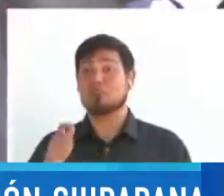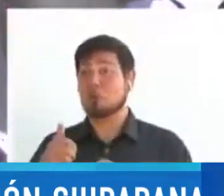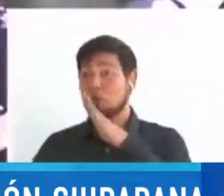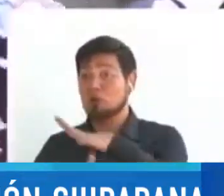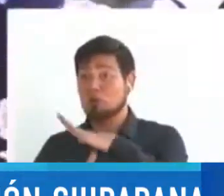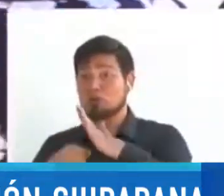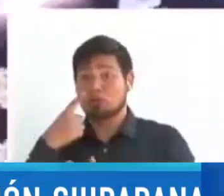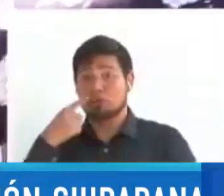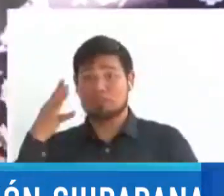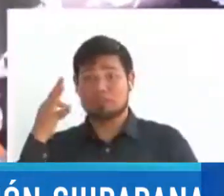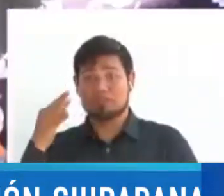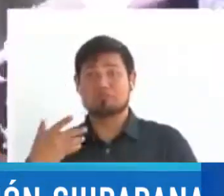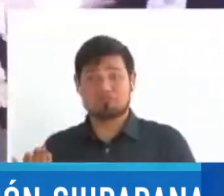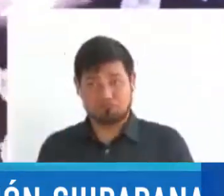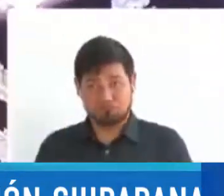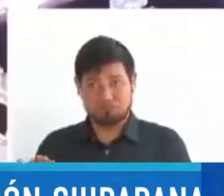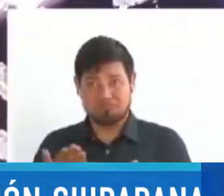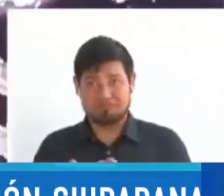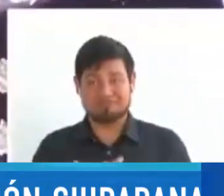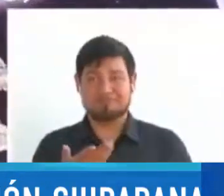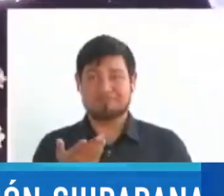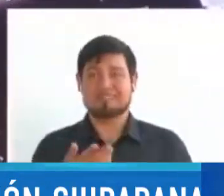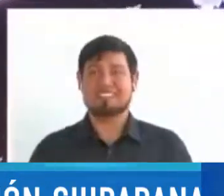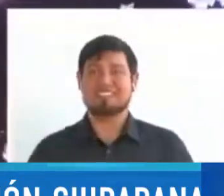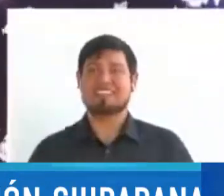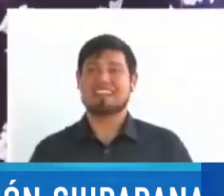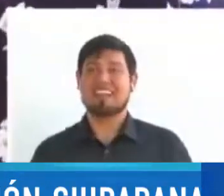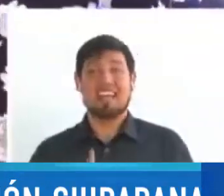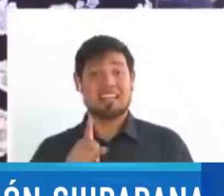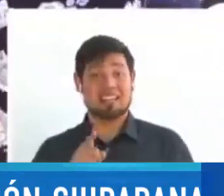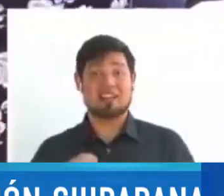tan cuestionada cuando uno como joven decide ser profesor.